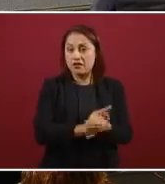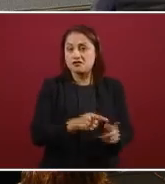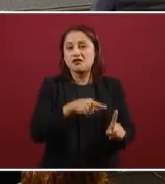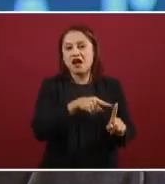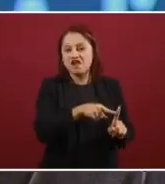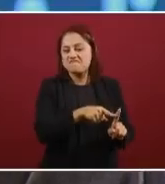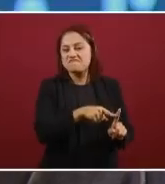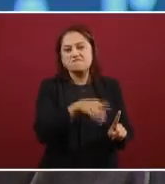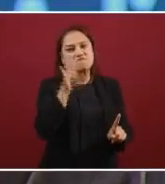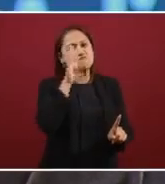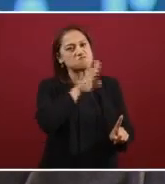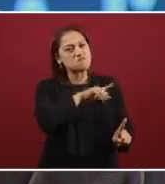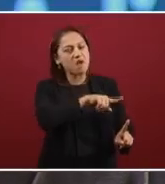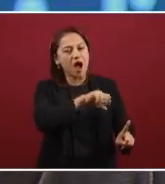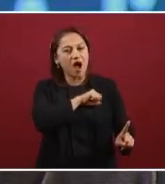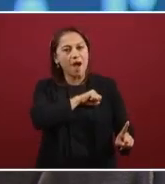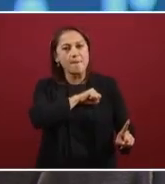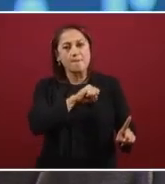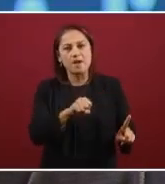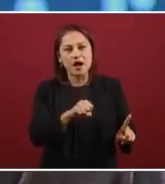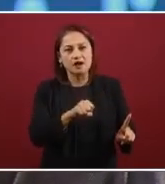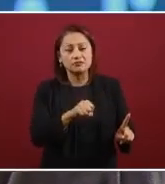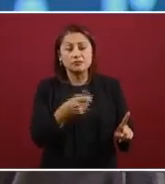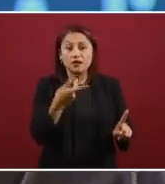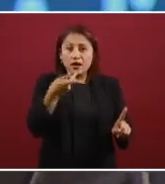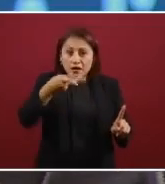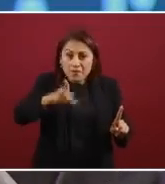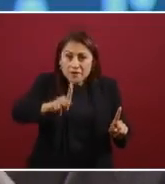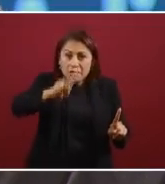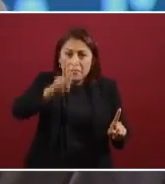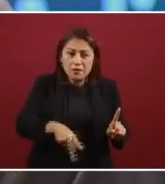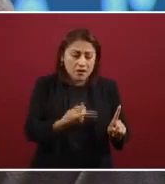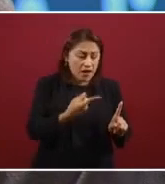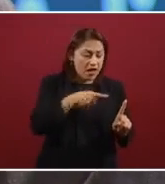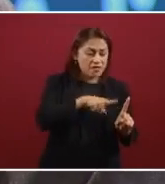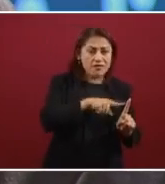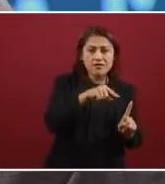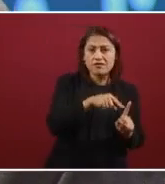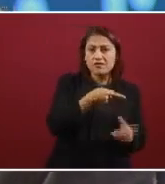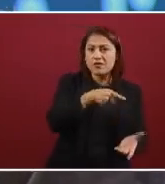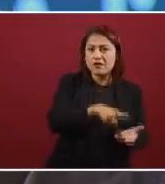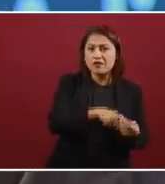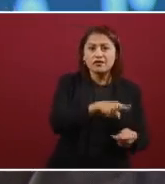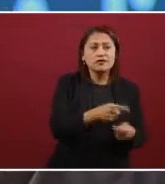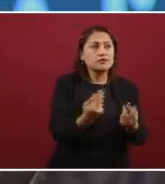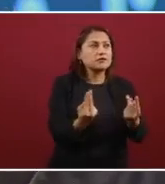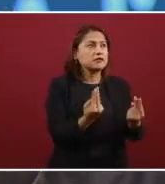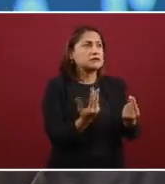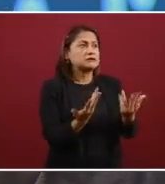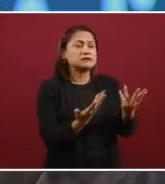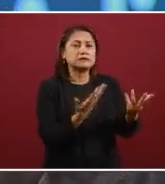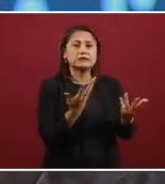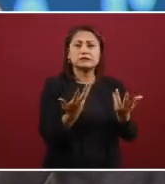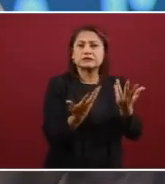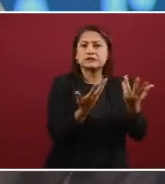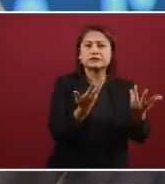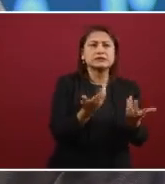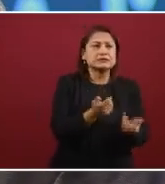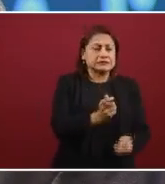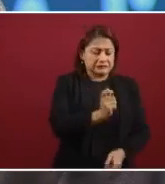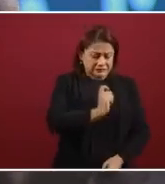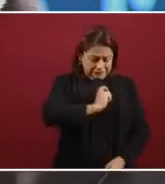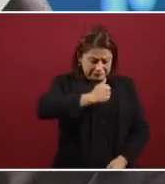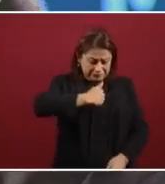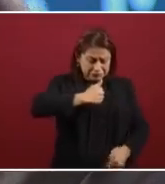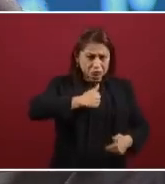necesitado de un espacio, necesitado de un significado, necesitado de una vinculación significativa en su vida